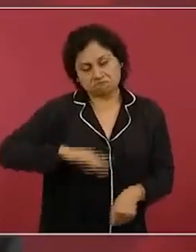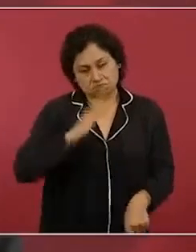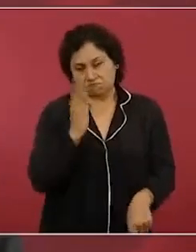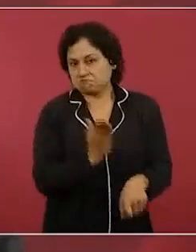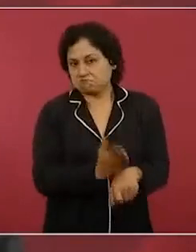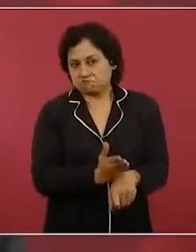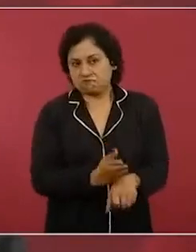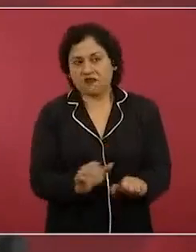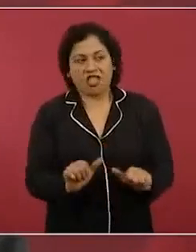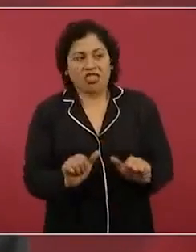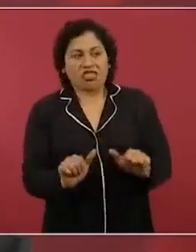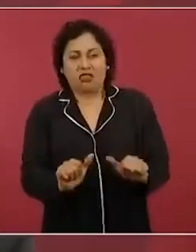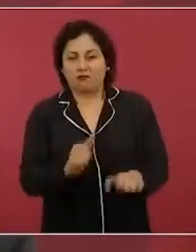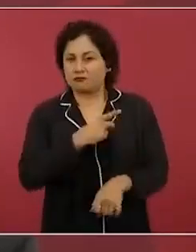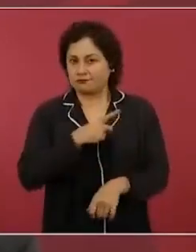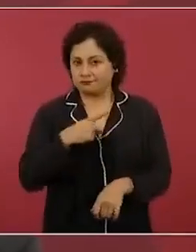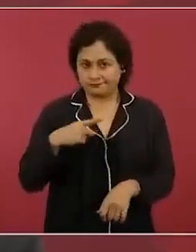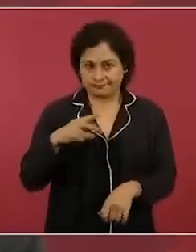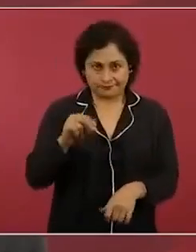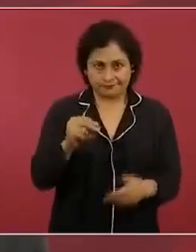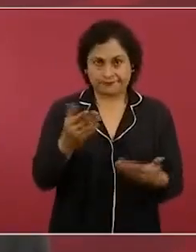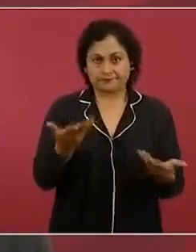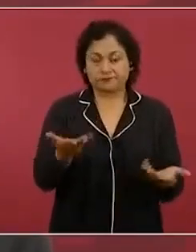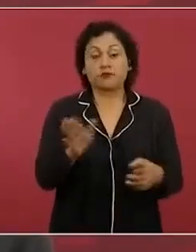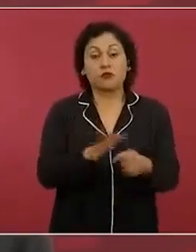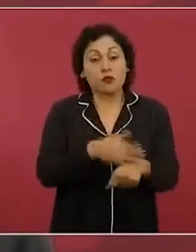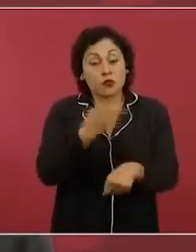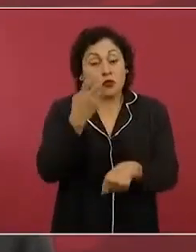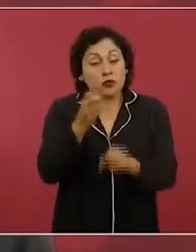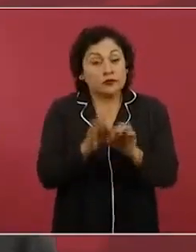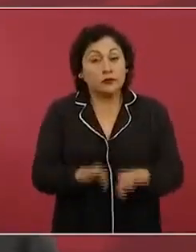Entonces, se debe de informar